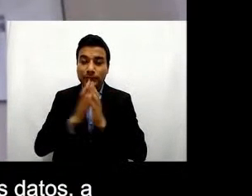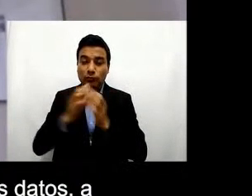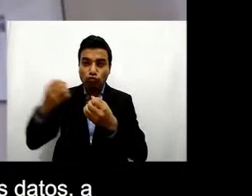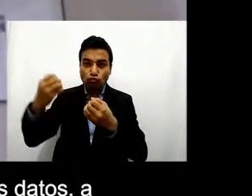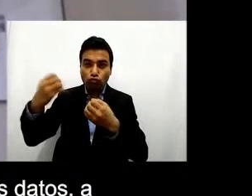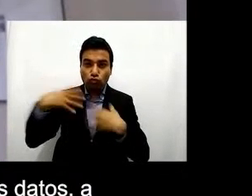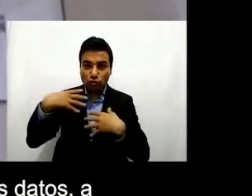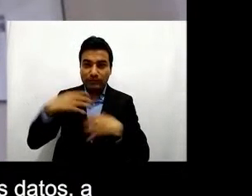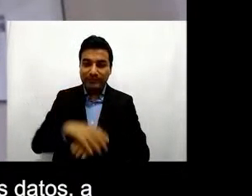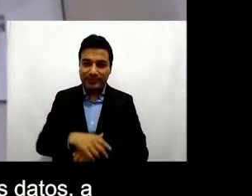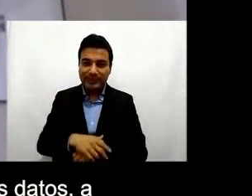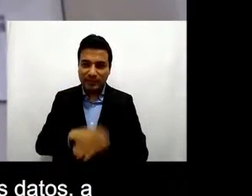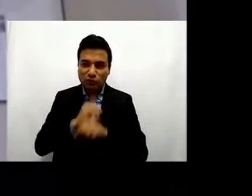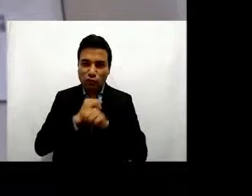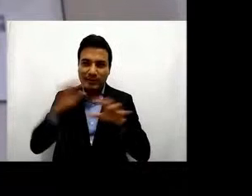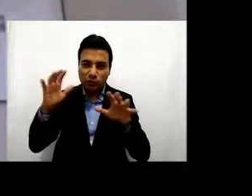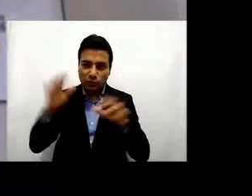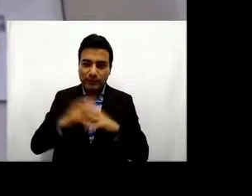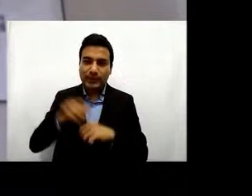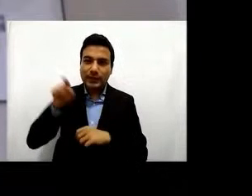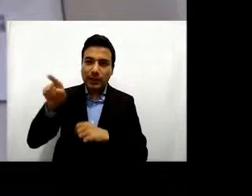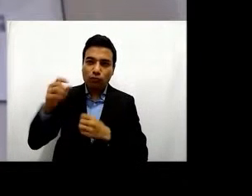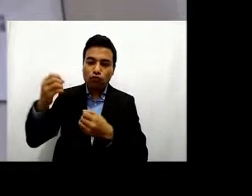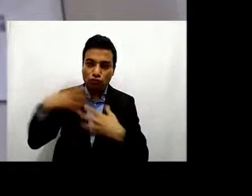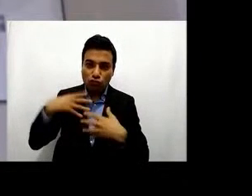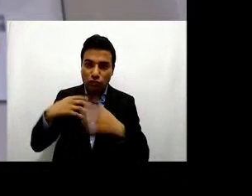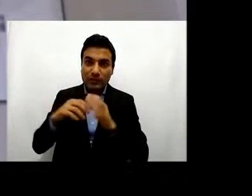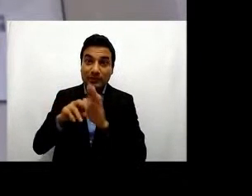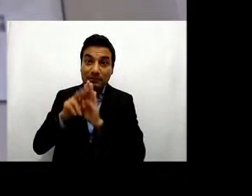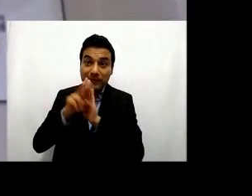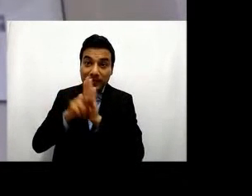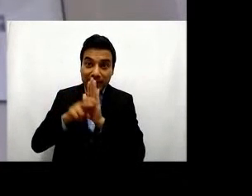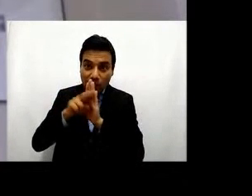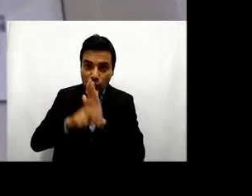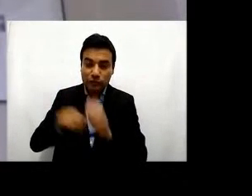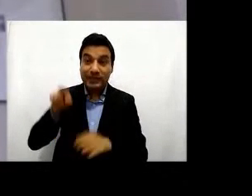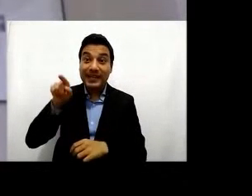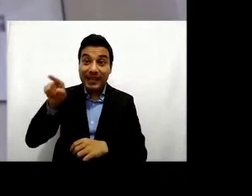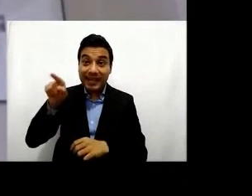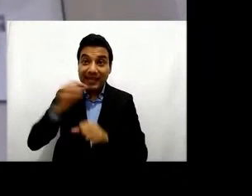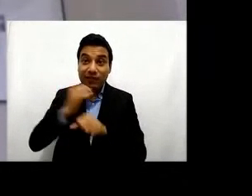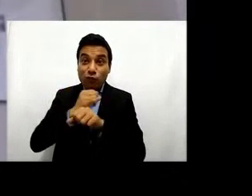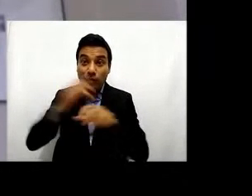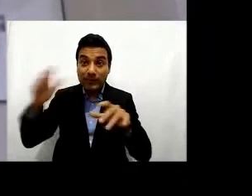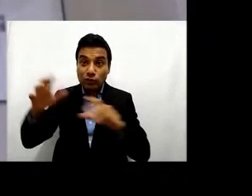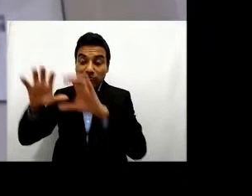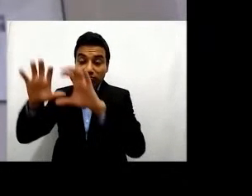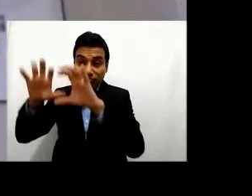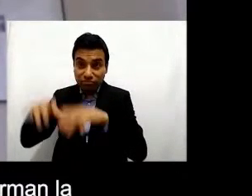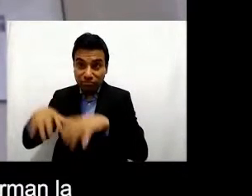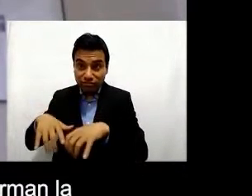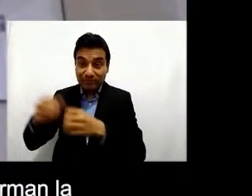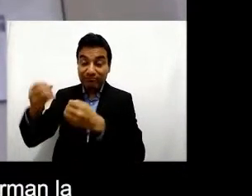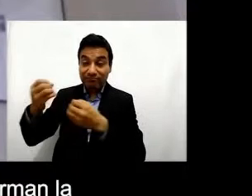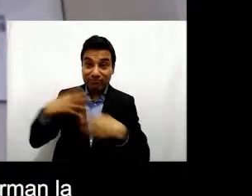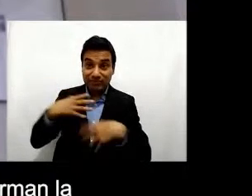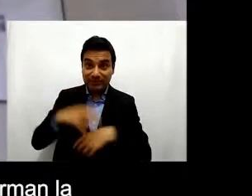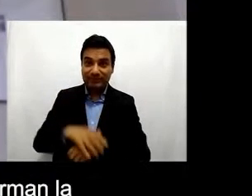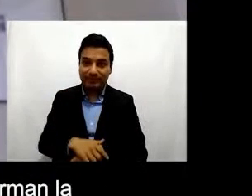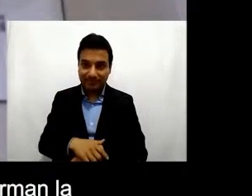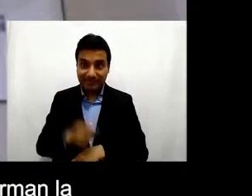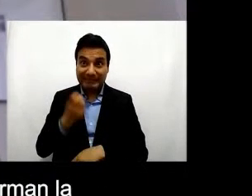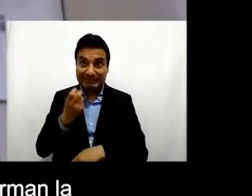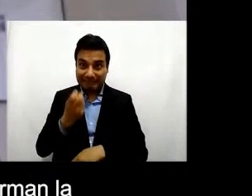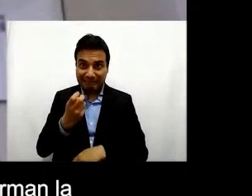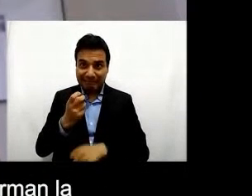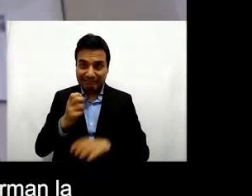nos manden los videos, que ellos recaben los datos. Y hay un cambio en este tema, que